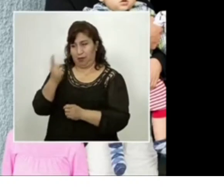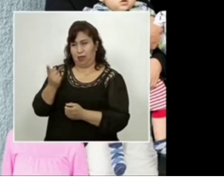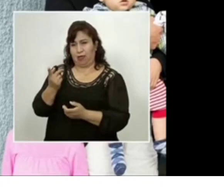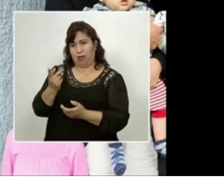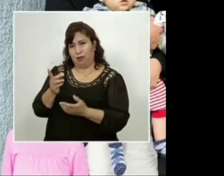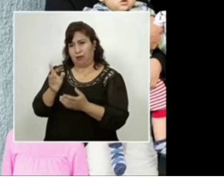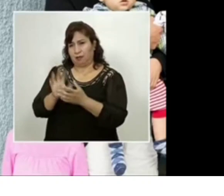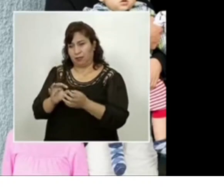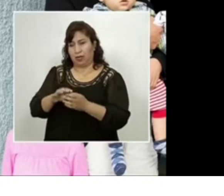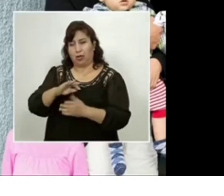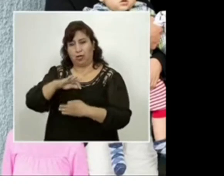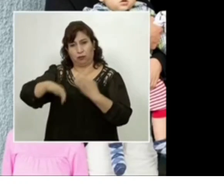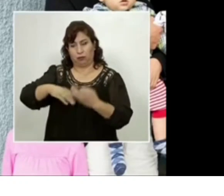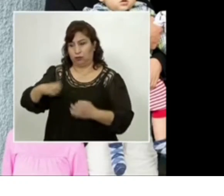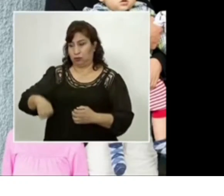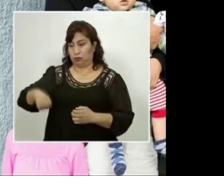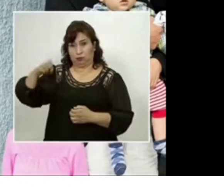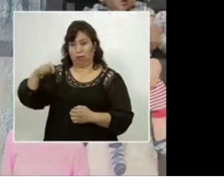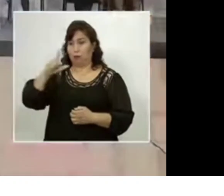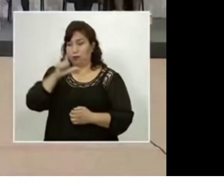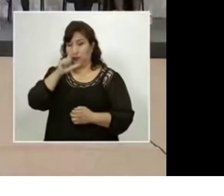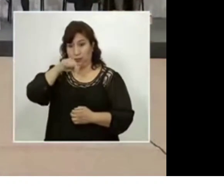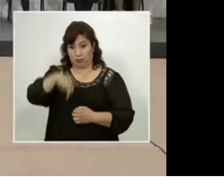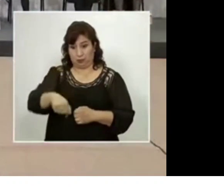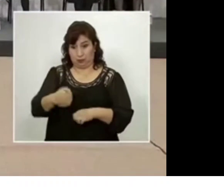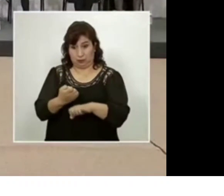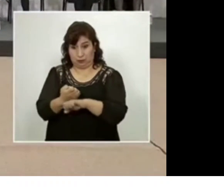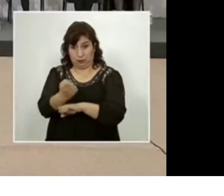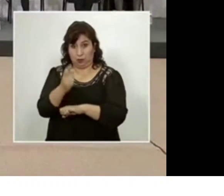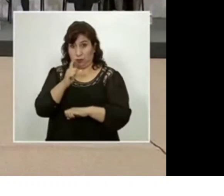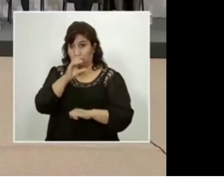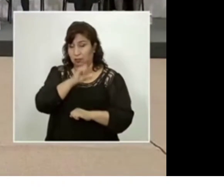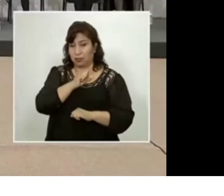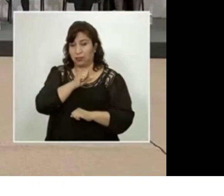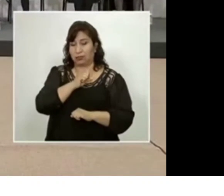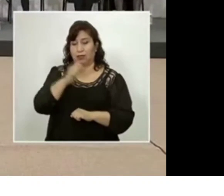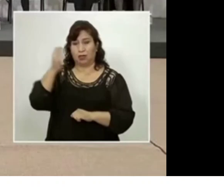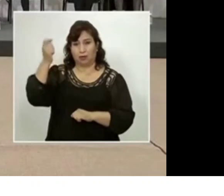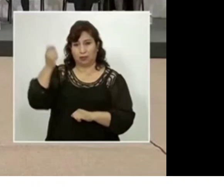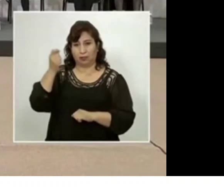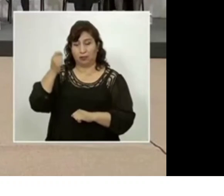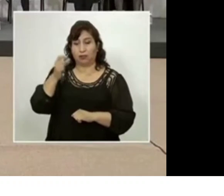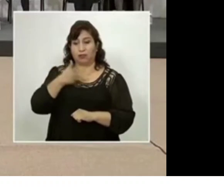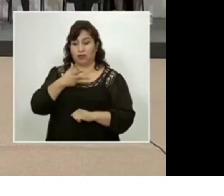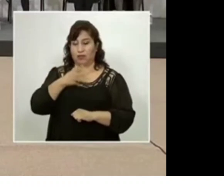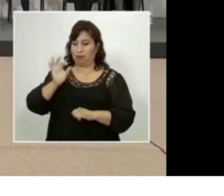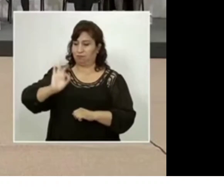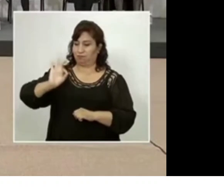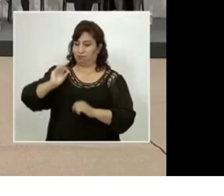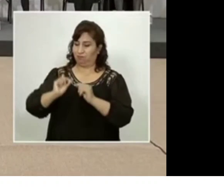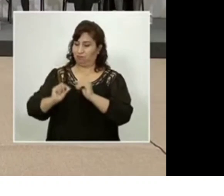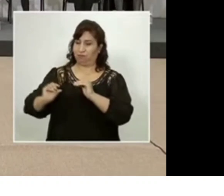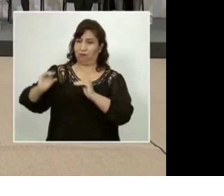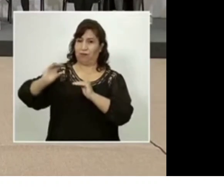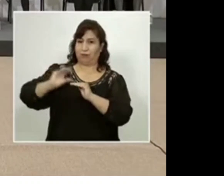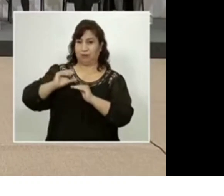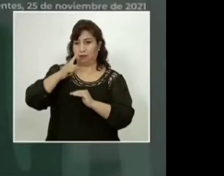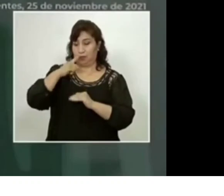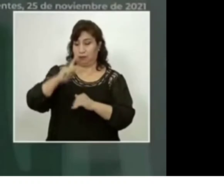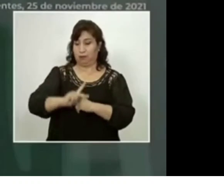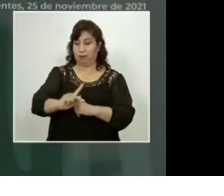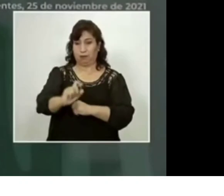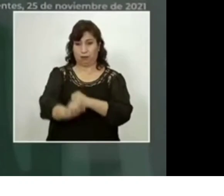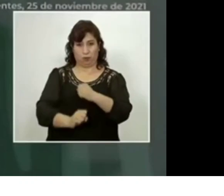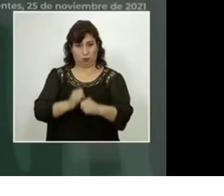personas adultas mayores de Aguascalientes, del estado de Aguascalientes, que la pensión tendrá un nuevo incremento para el próximo año.